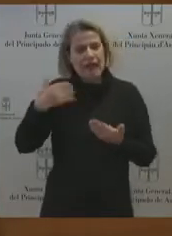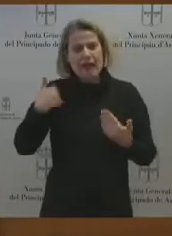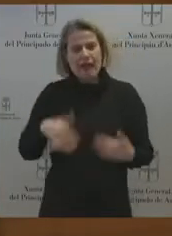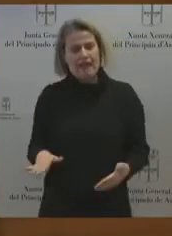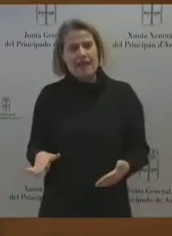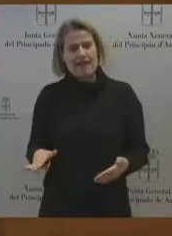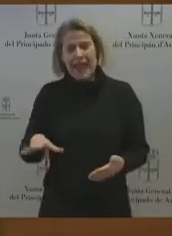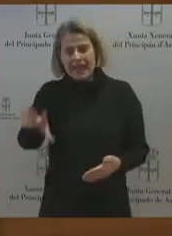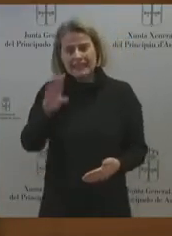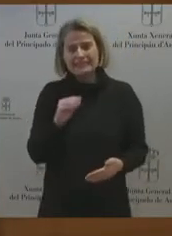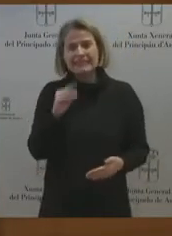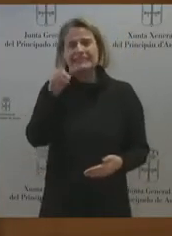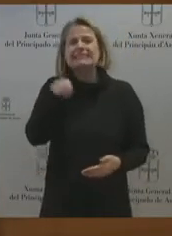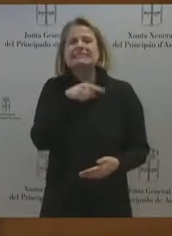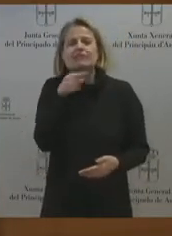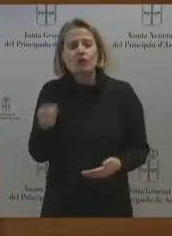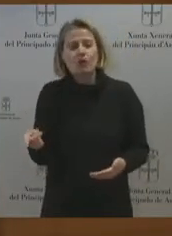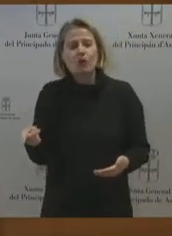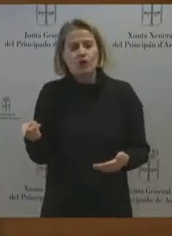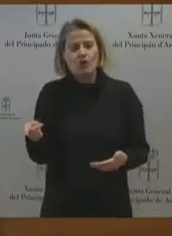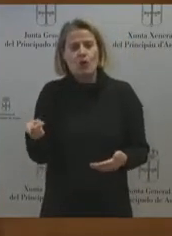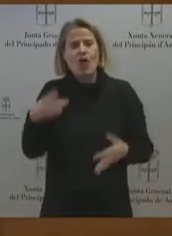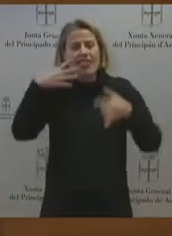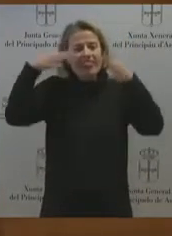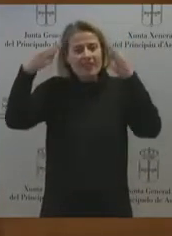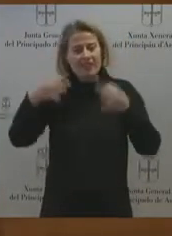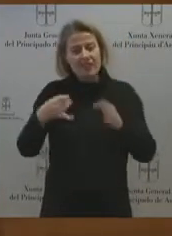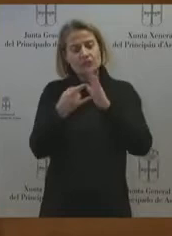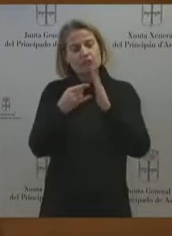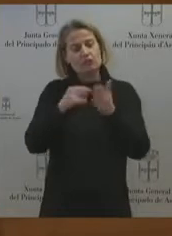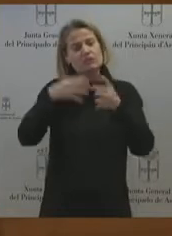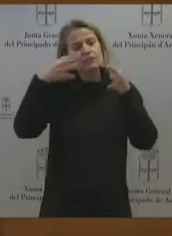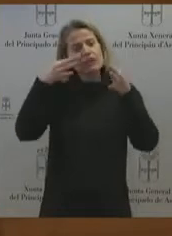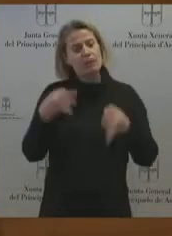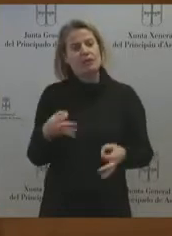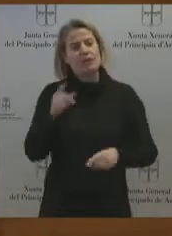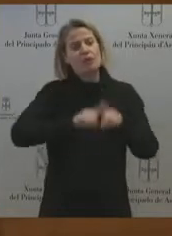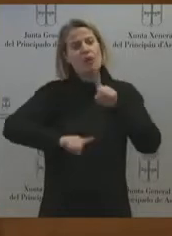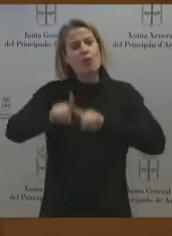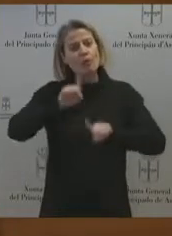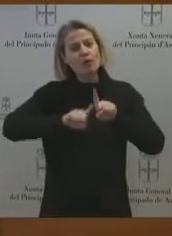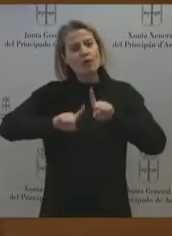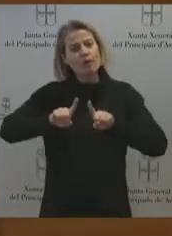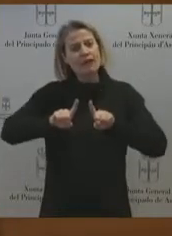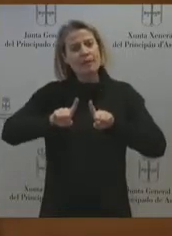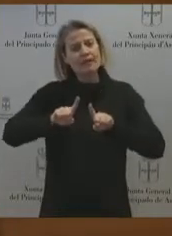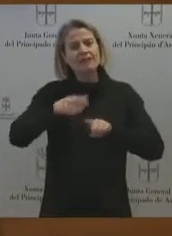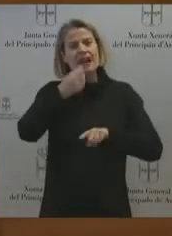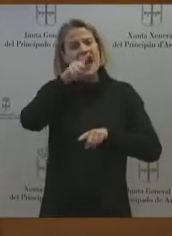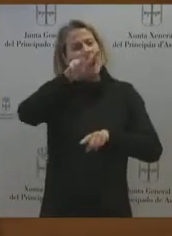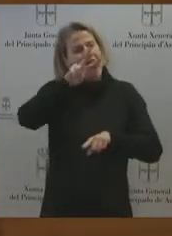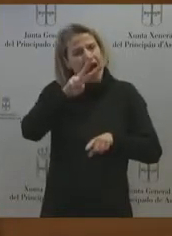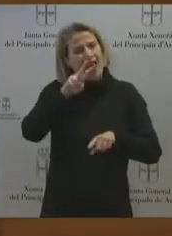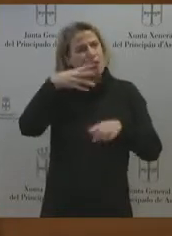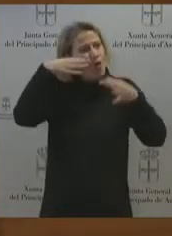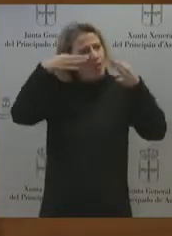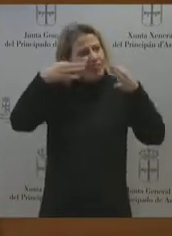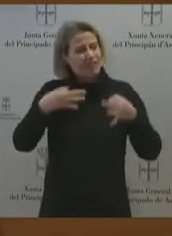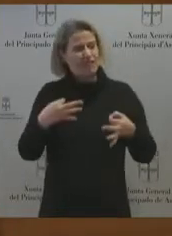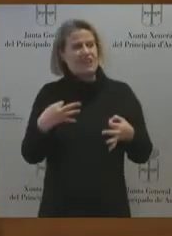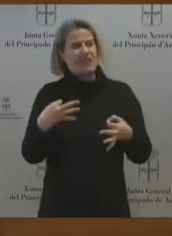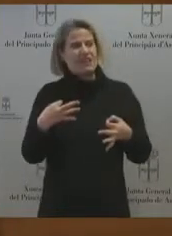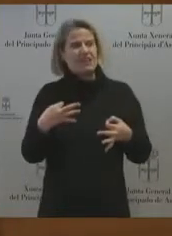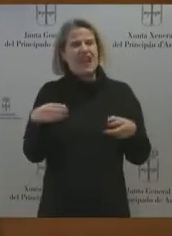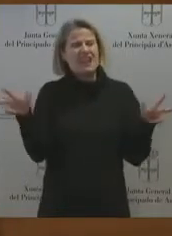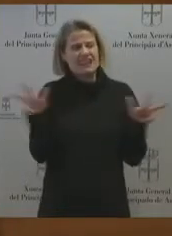y solucionar los problemas que está teniendo, en este caso, Alu Ibérica? Es absolutamente entendible y desde ese